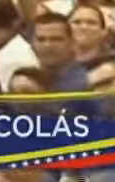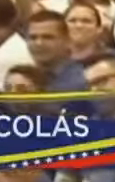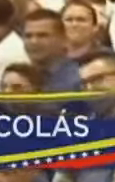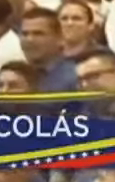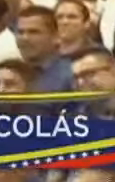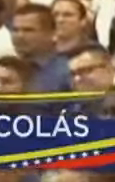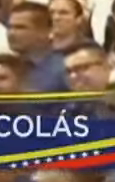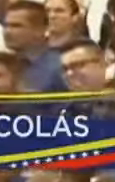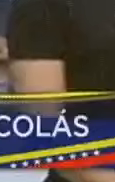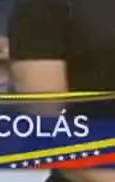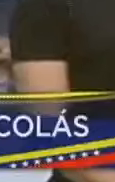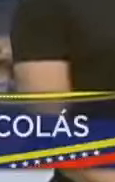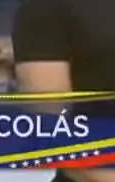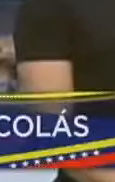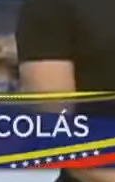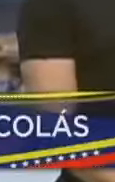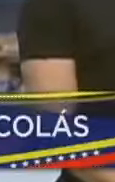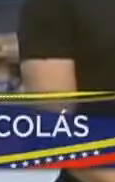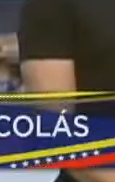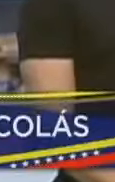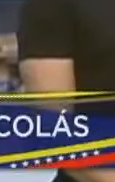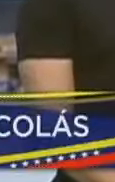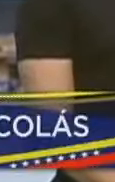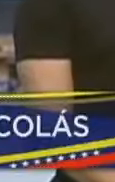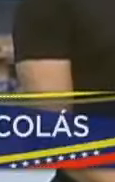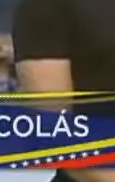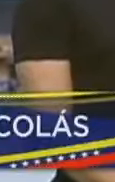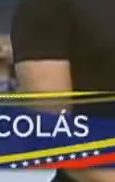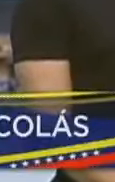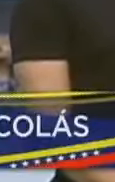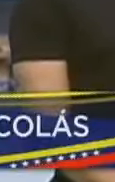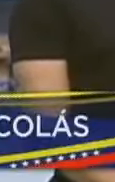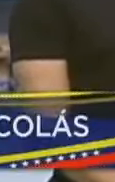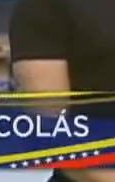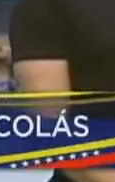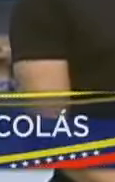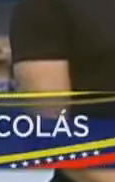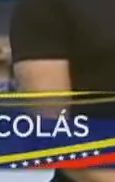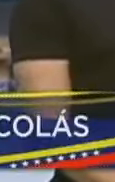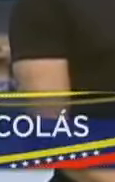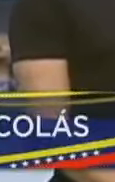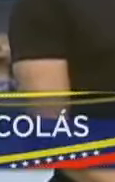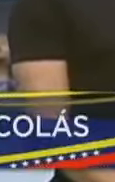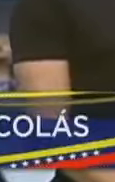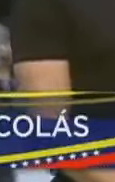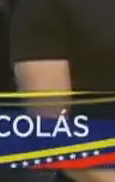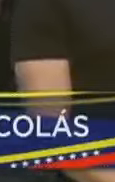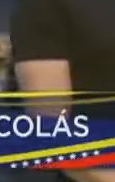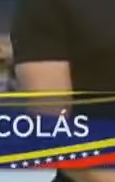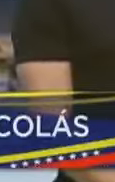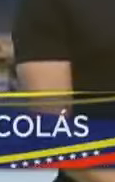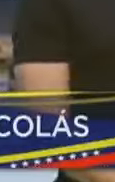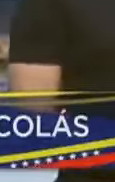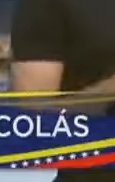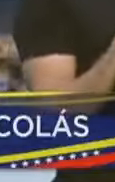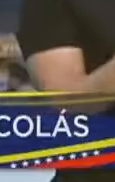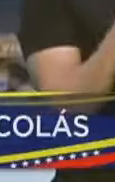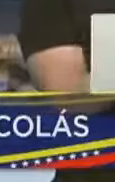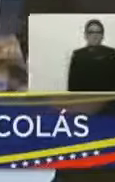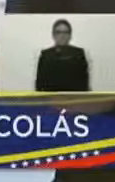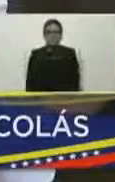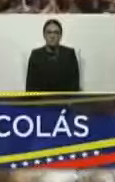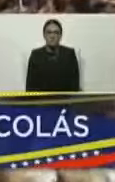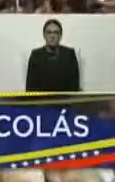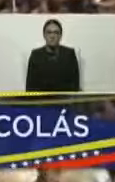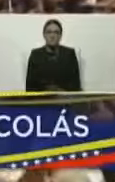Los veo repotenciados. Mi saludo a todos los emprendedores y emprendedoras